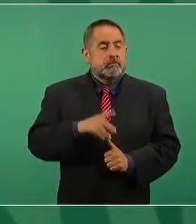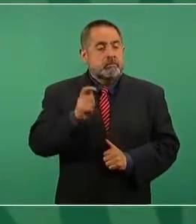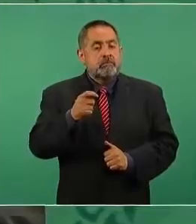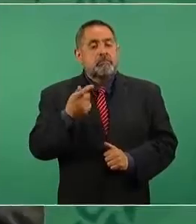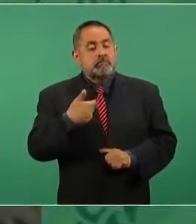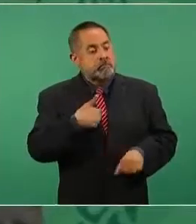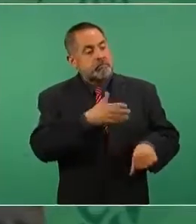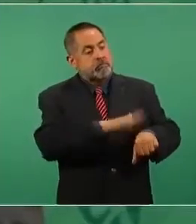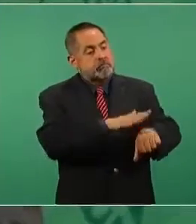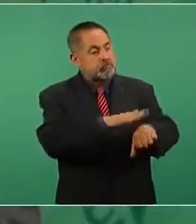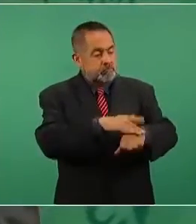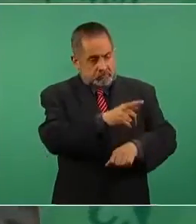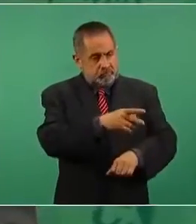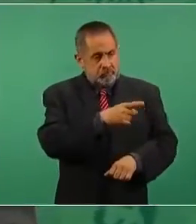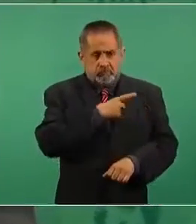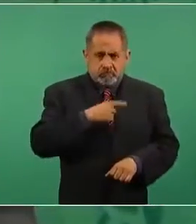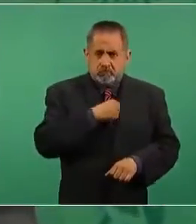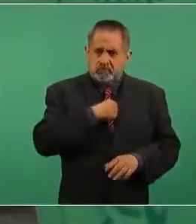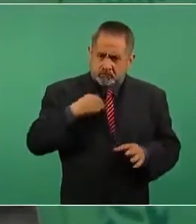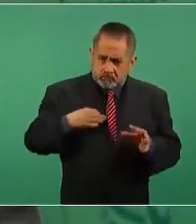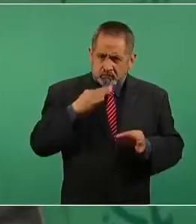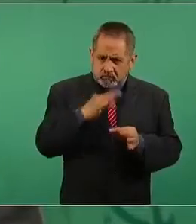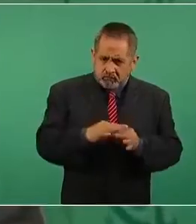convocarlos a que cumplan,